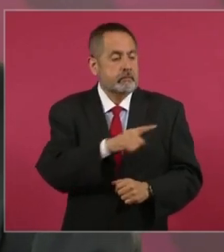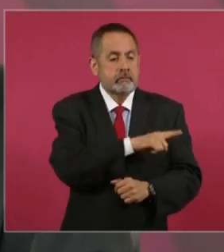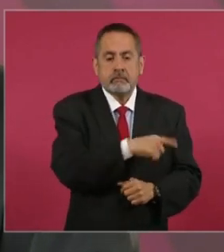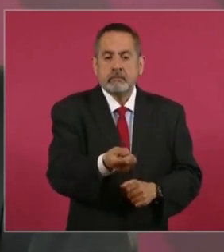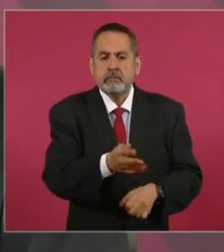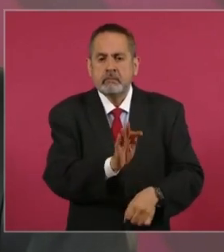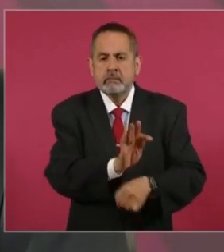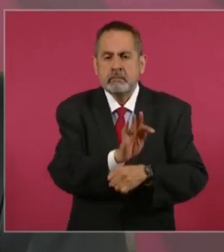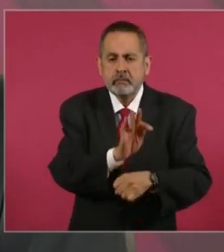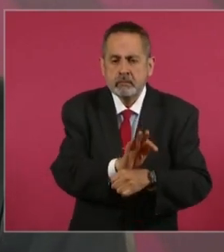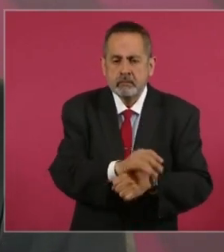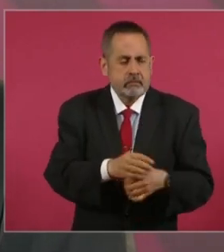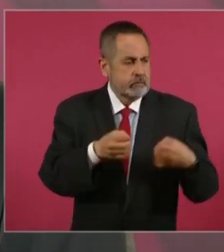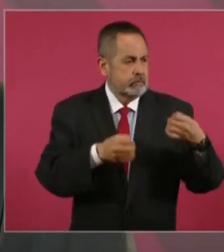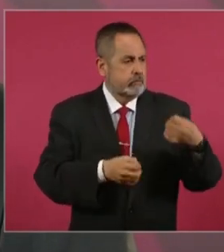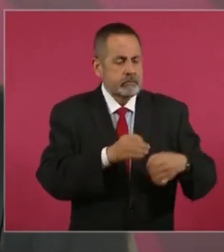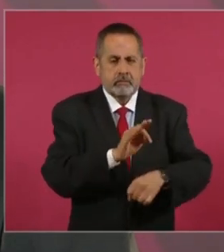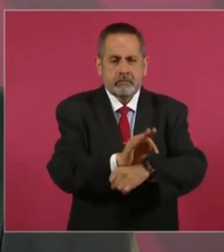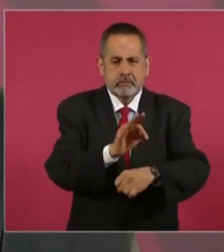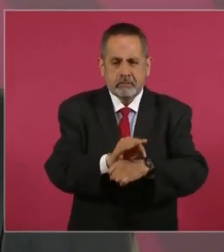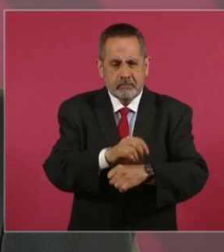de jueces, jueces,